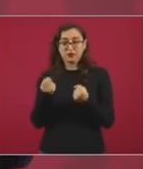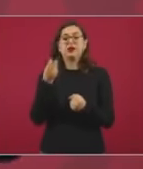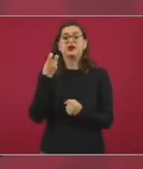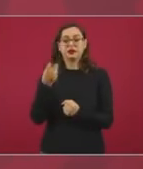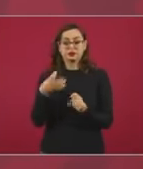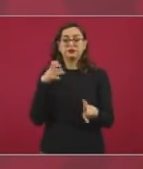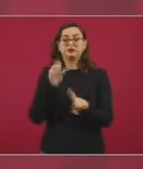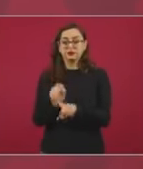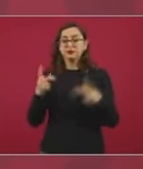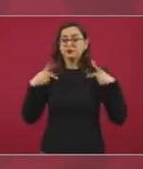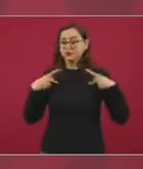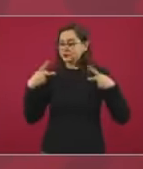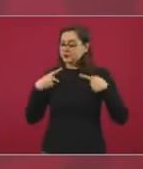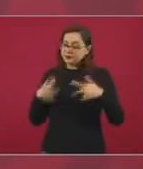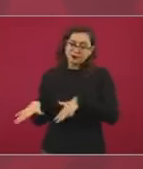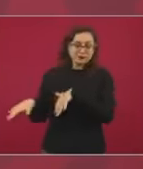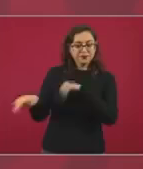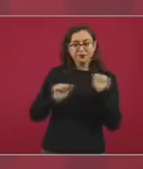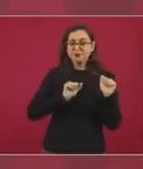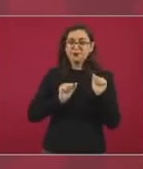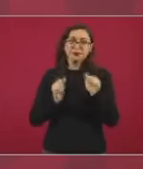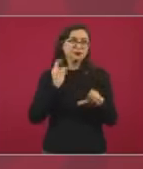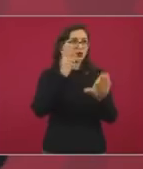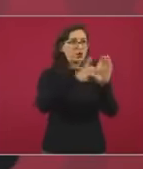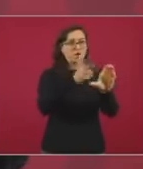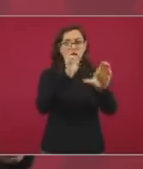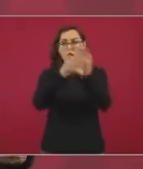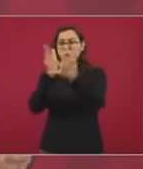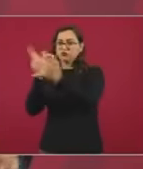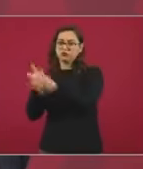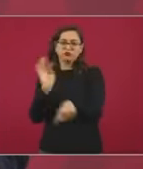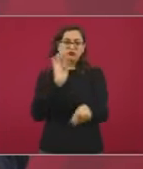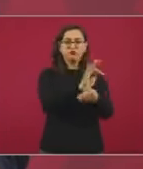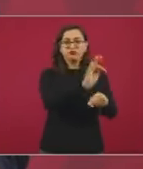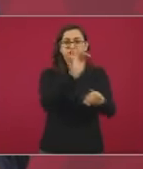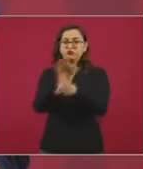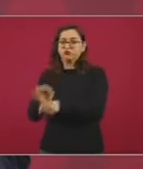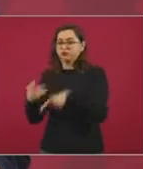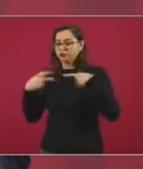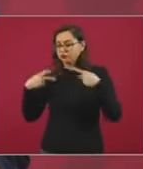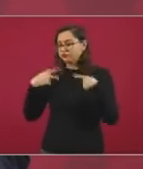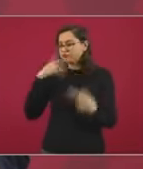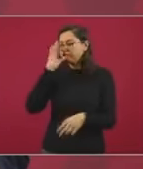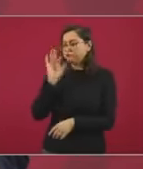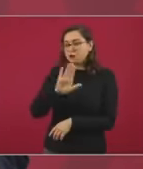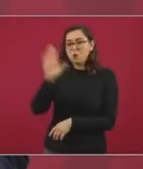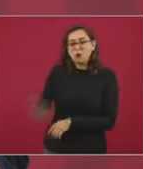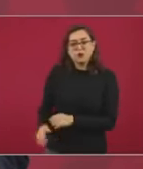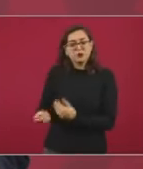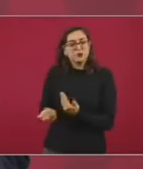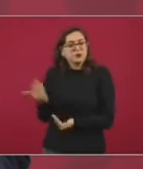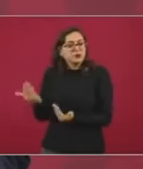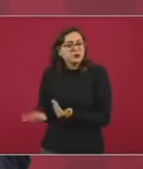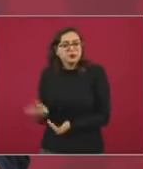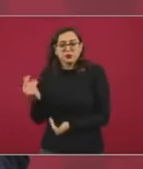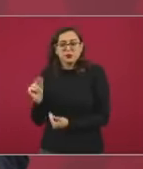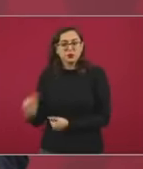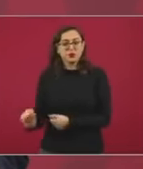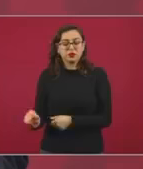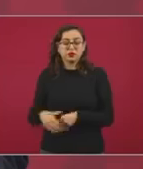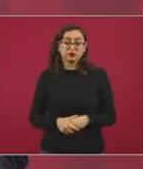porque la gente acudió a refugios, muy pocos perdieron la vida, y estamos hablando de